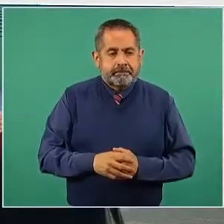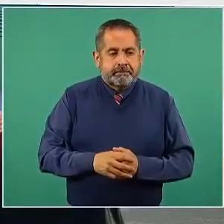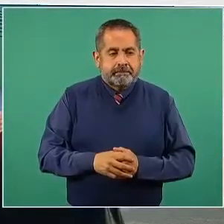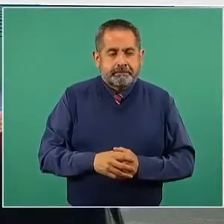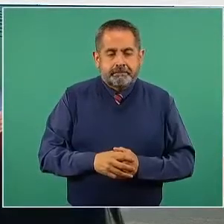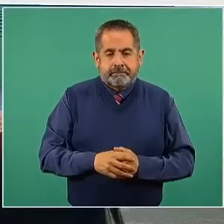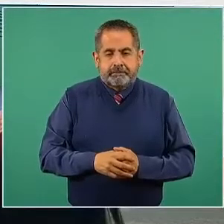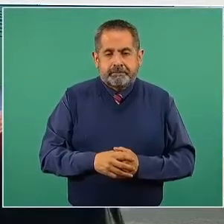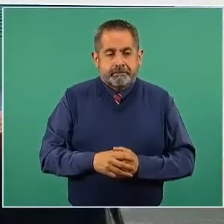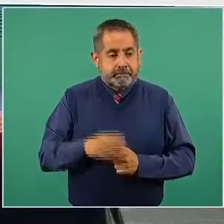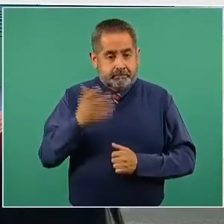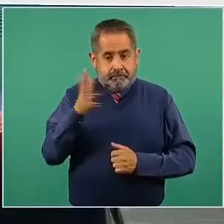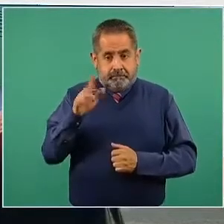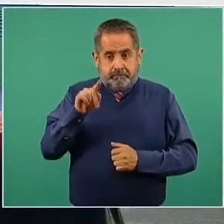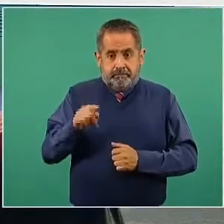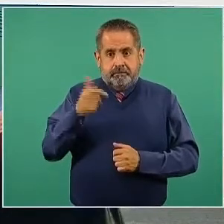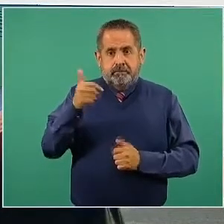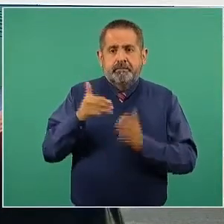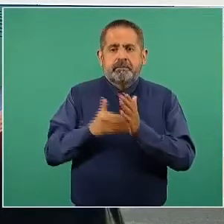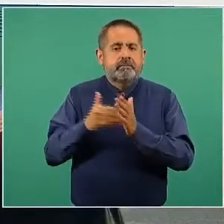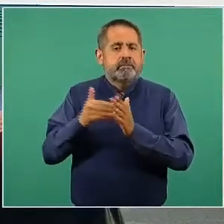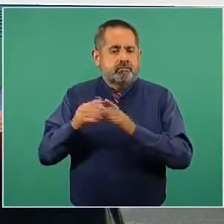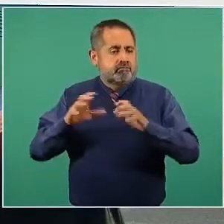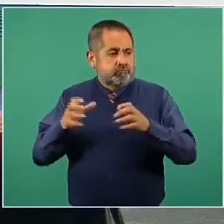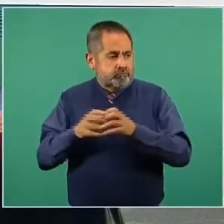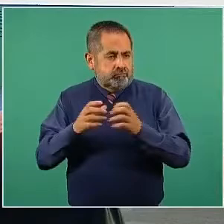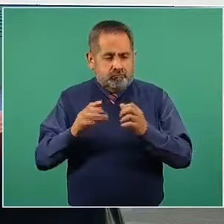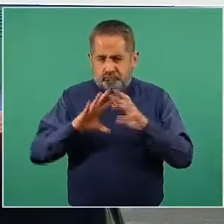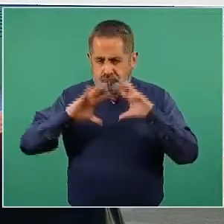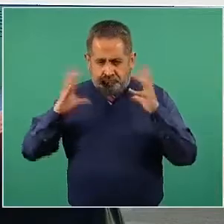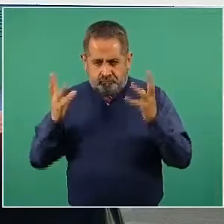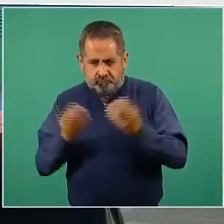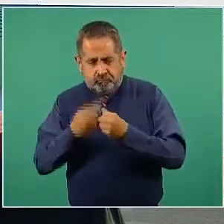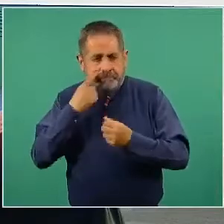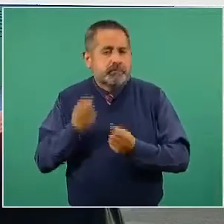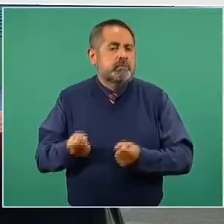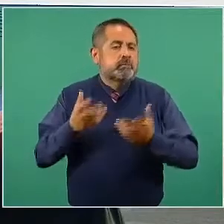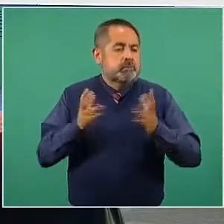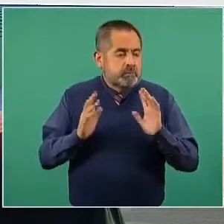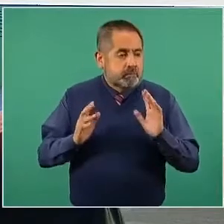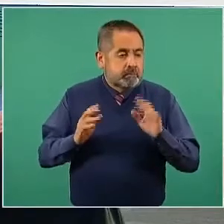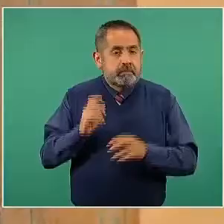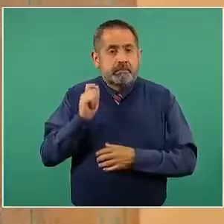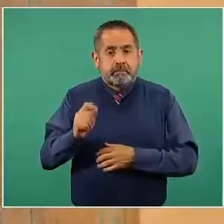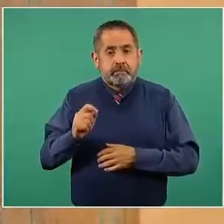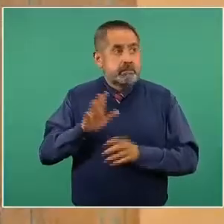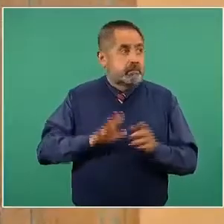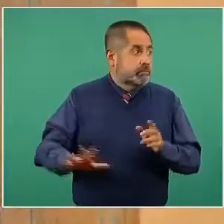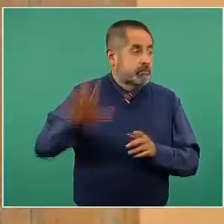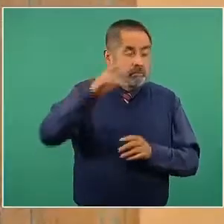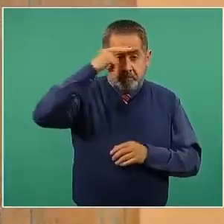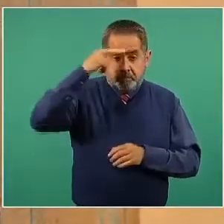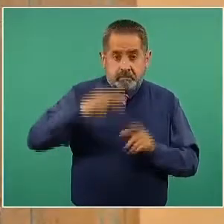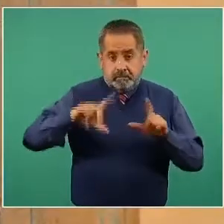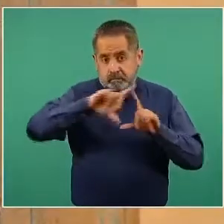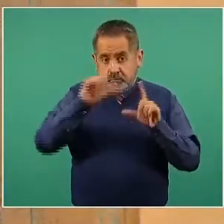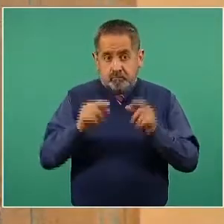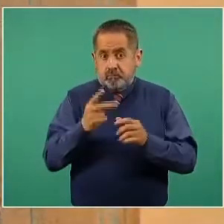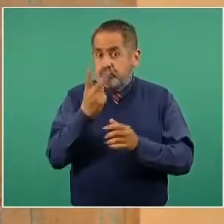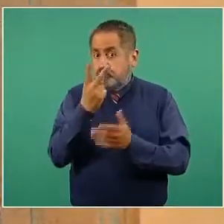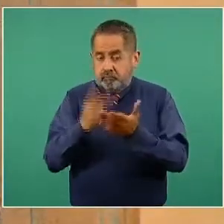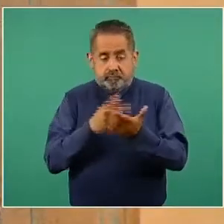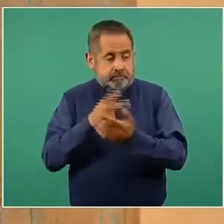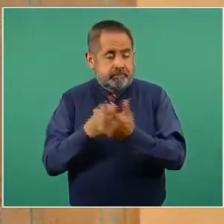número, más de 10.6 millones de esquemas completos, representan ya el 8%, y estamos hablando de esquemas